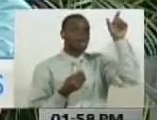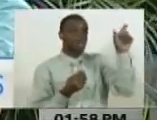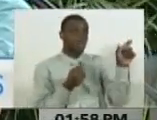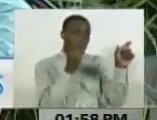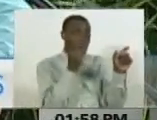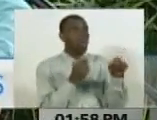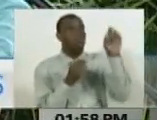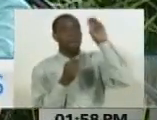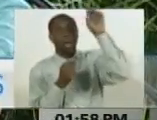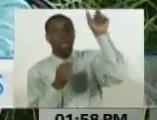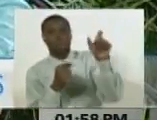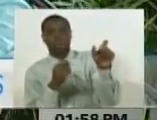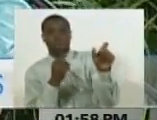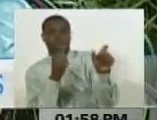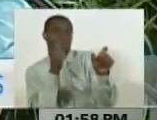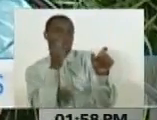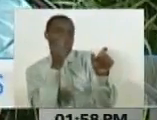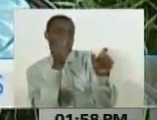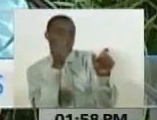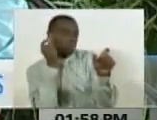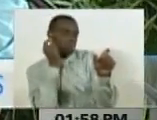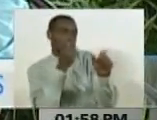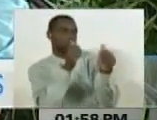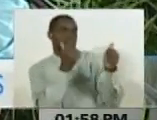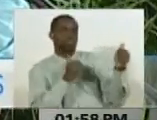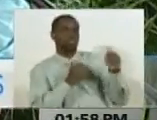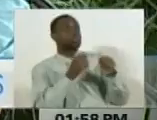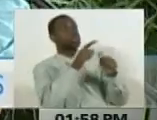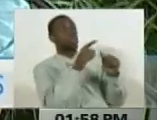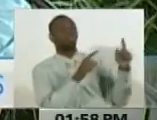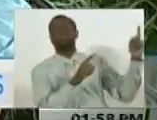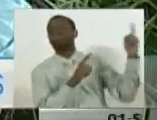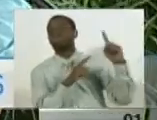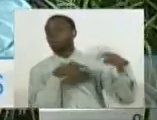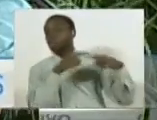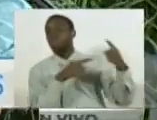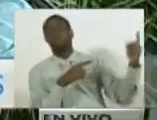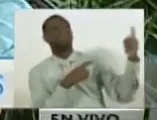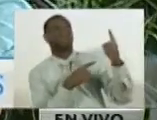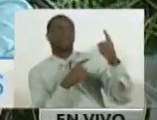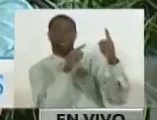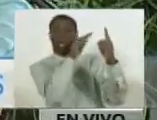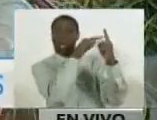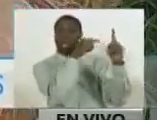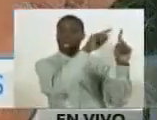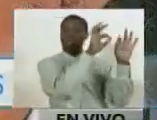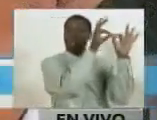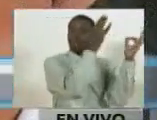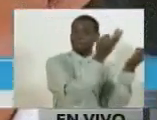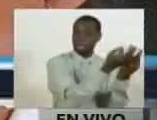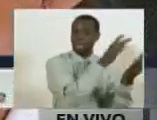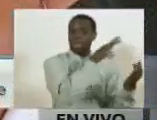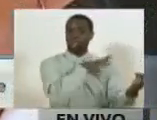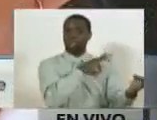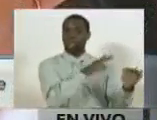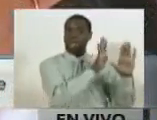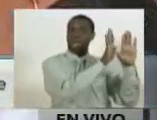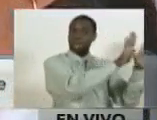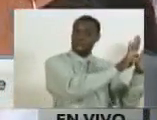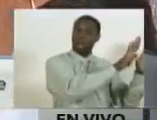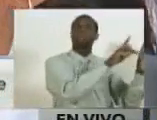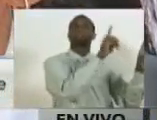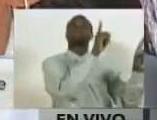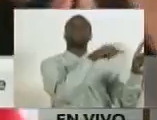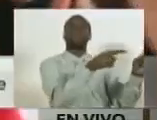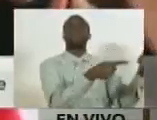que llega todos los días y que además de atender su vida familiar, personal, social, tiene que